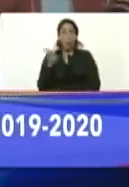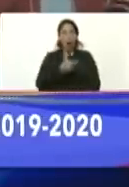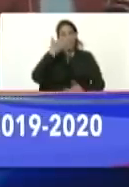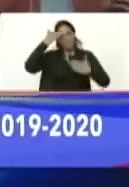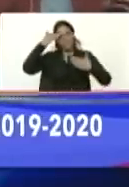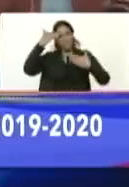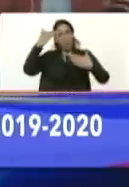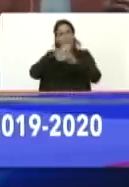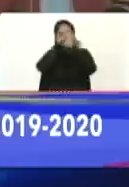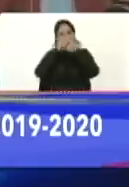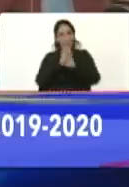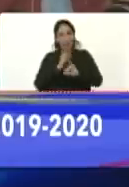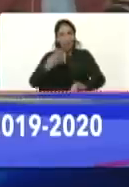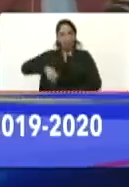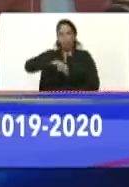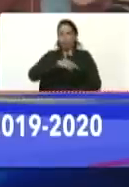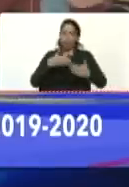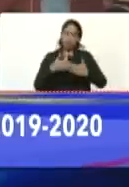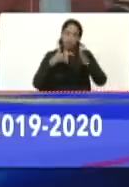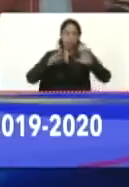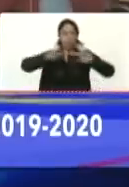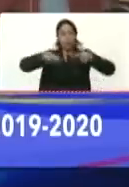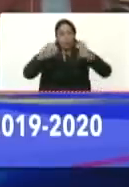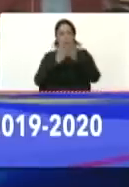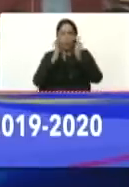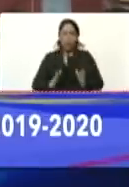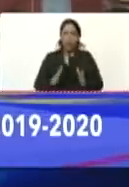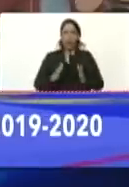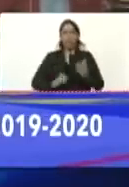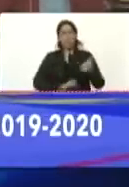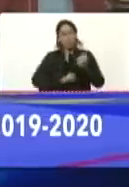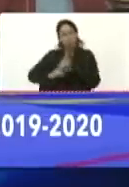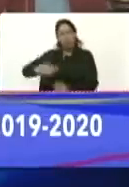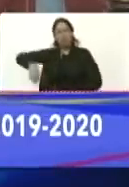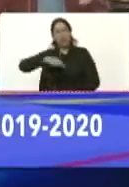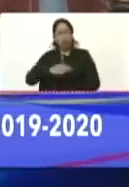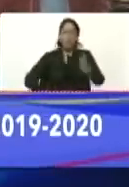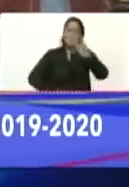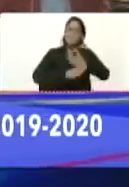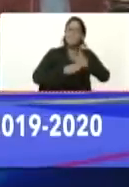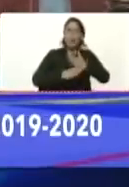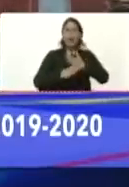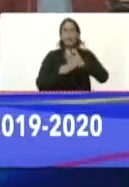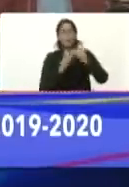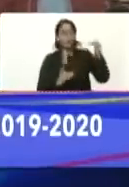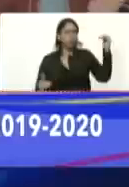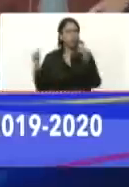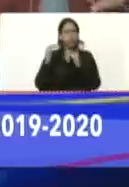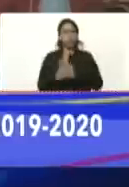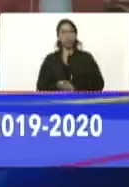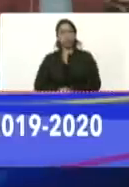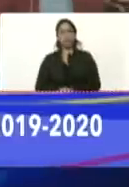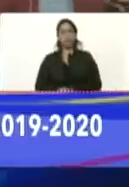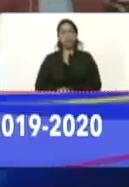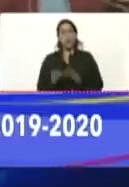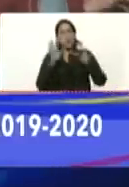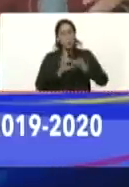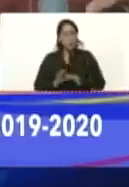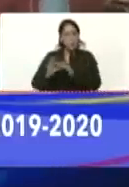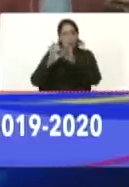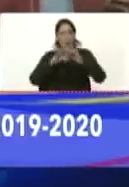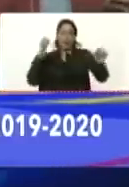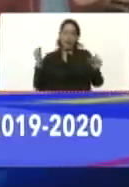saludo felices estamos inaugurando esta escuela cuente con nosotros vamos a seguir venciendo en unidad con